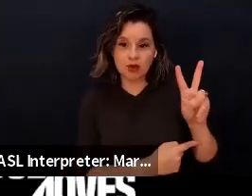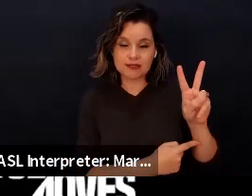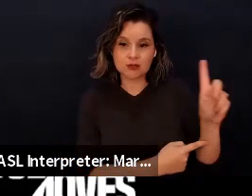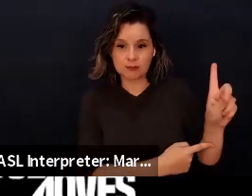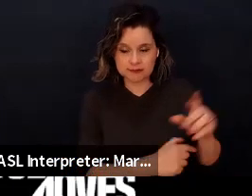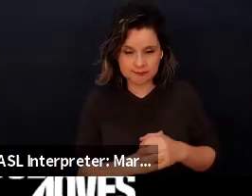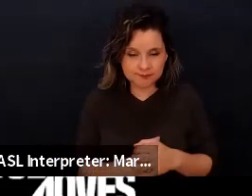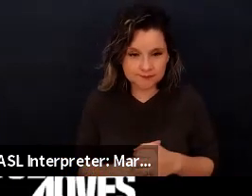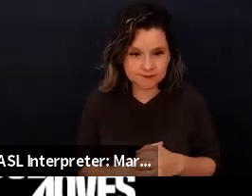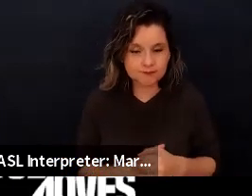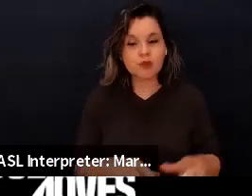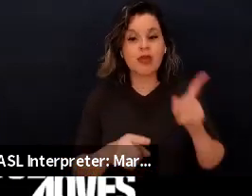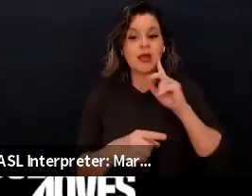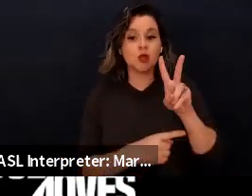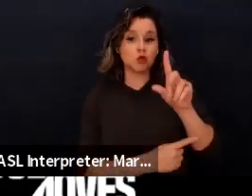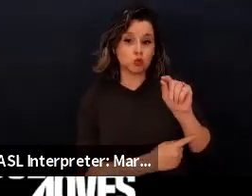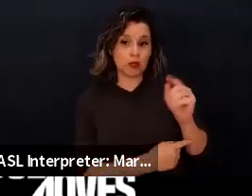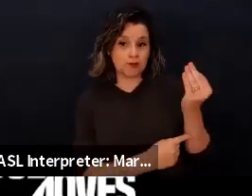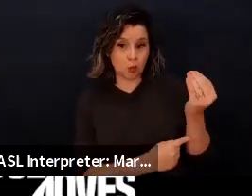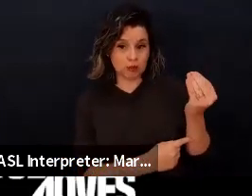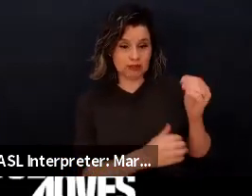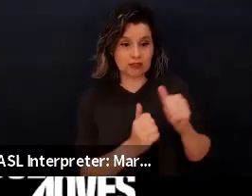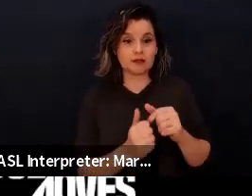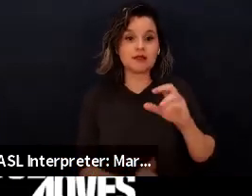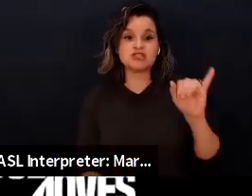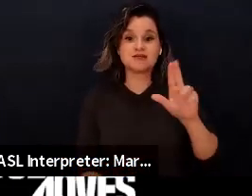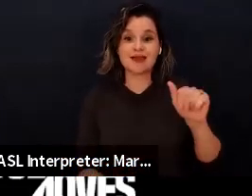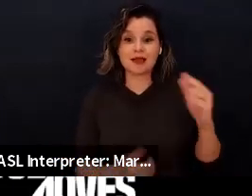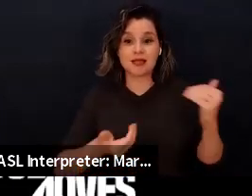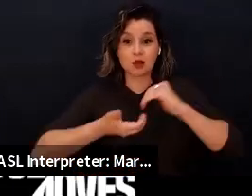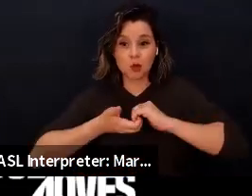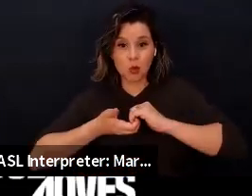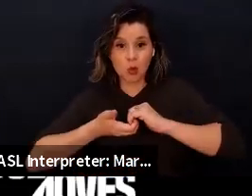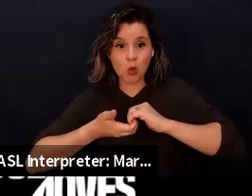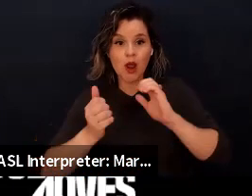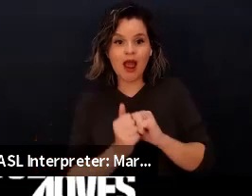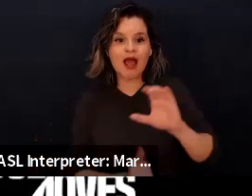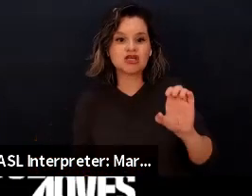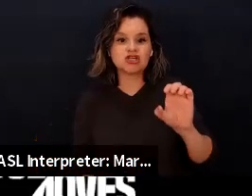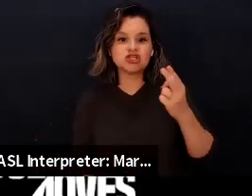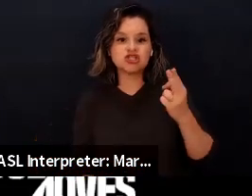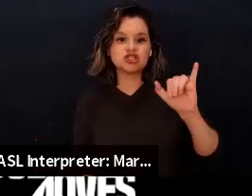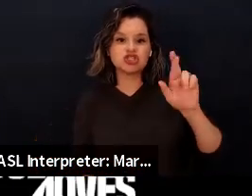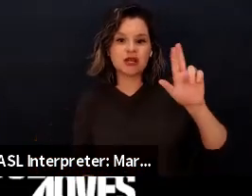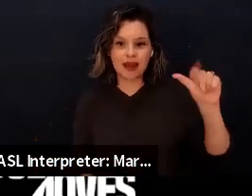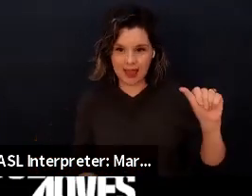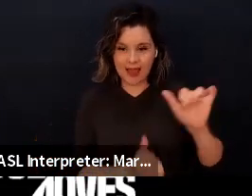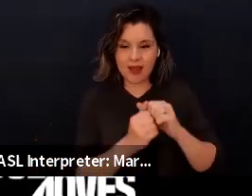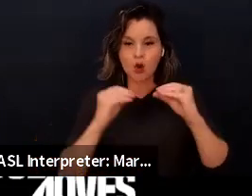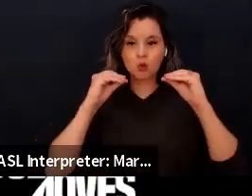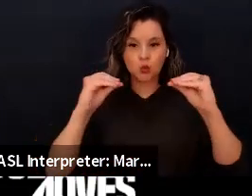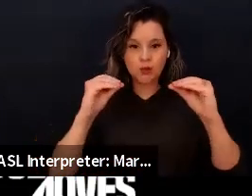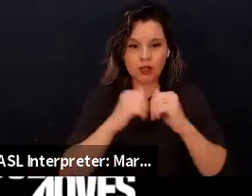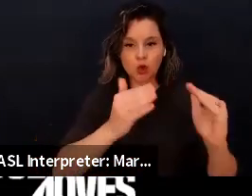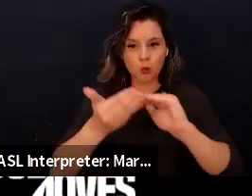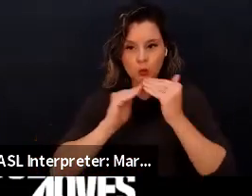doméstica. En el 2014, Jessica se unió a CHIRLA, y como coordinadora de educación